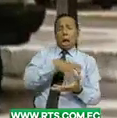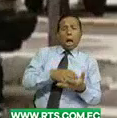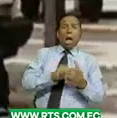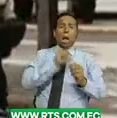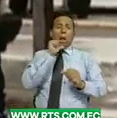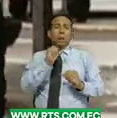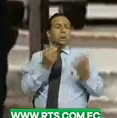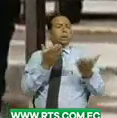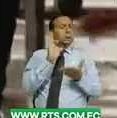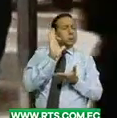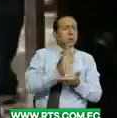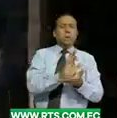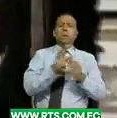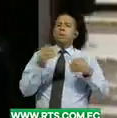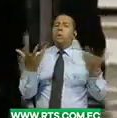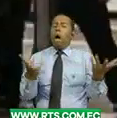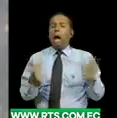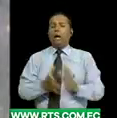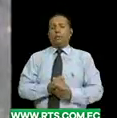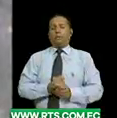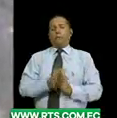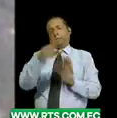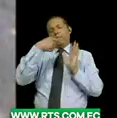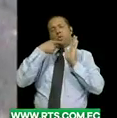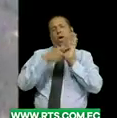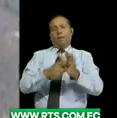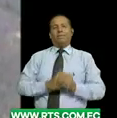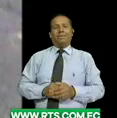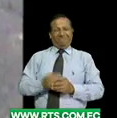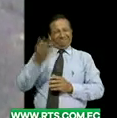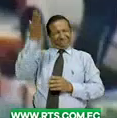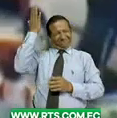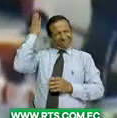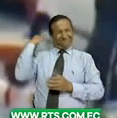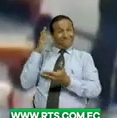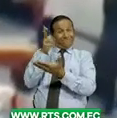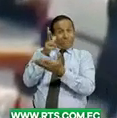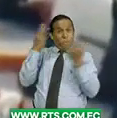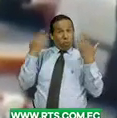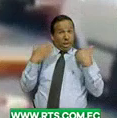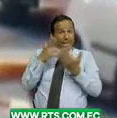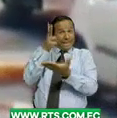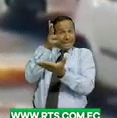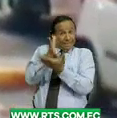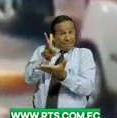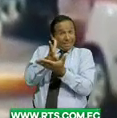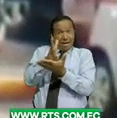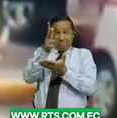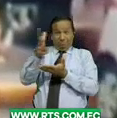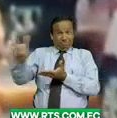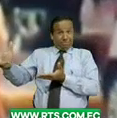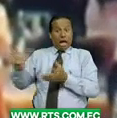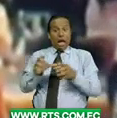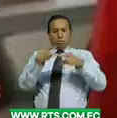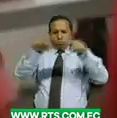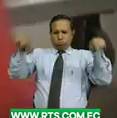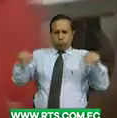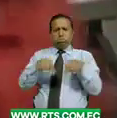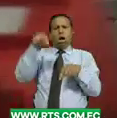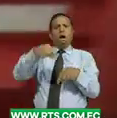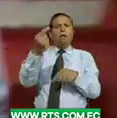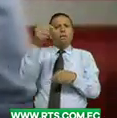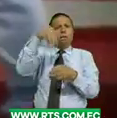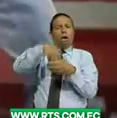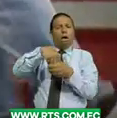Por ejemplo, en el caso del millón de dólares en un cartón en el parqueadero de la terminal terrestre de Guayaquil, en el que en el campo legal se decidió dejar en libertad